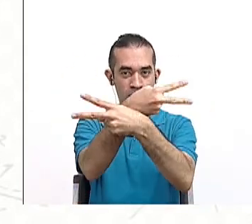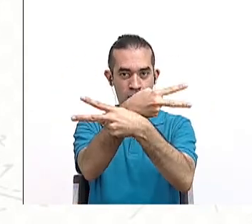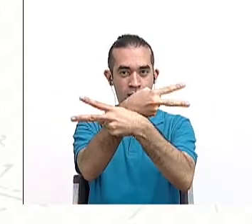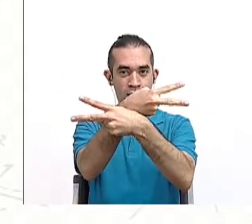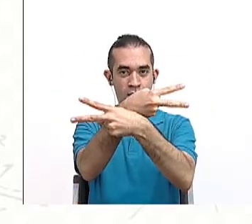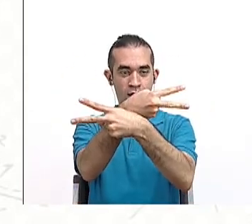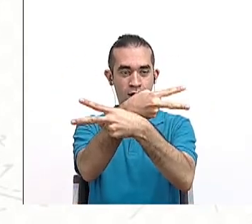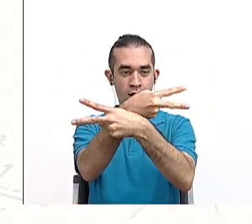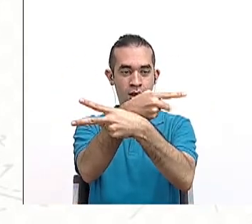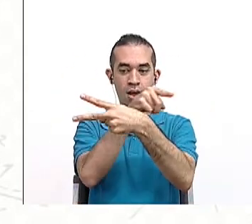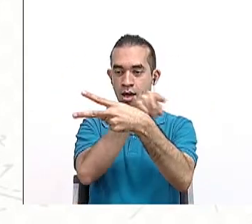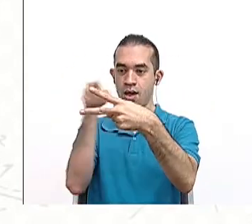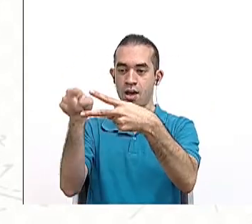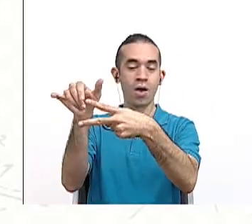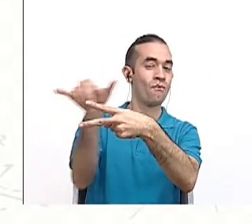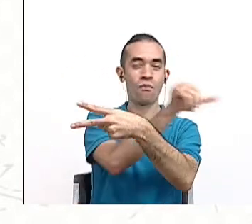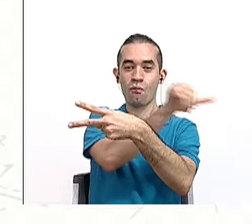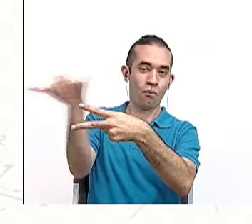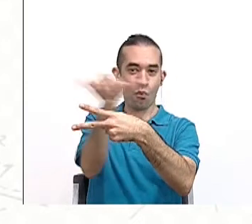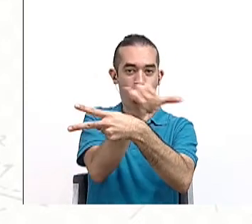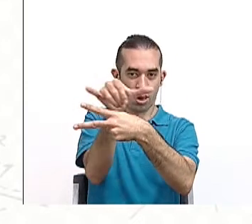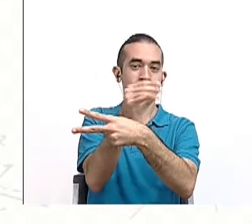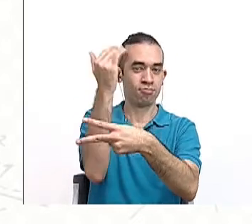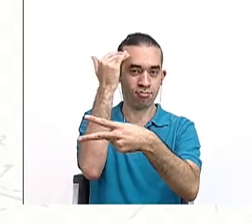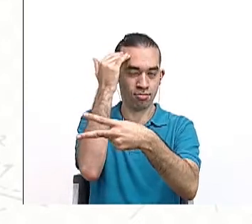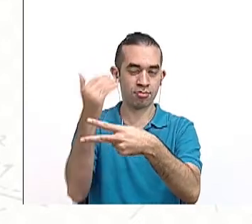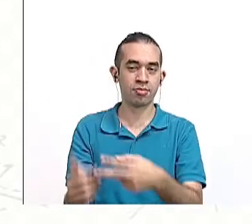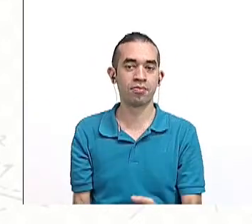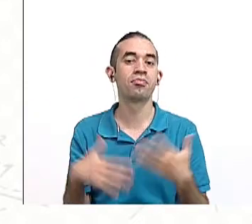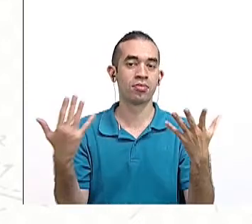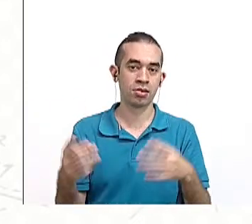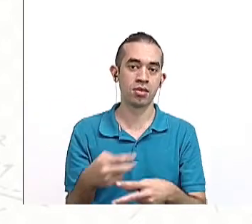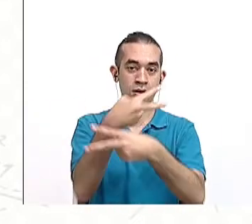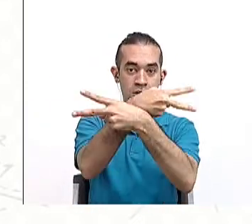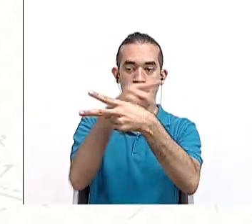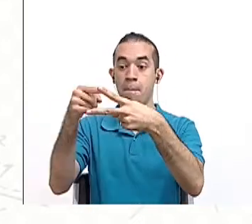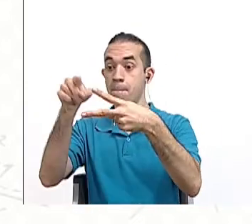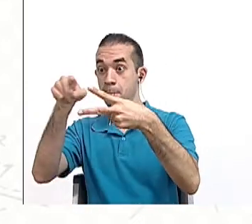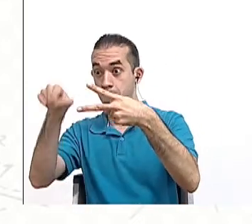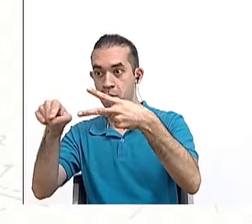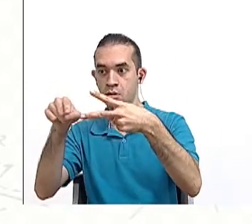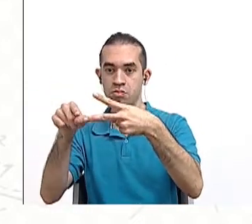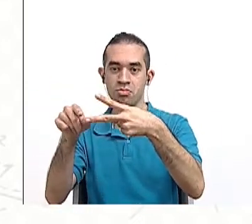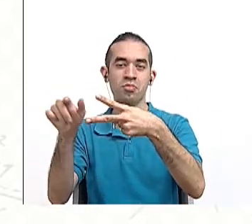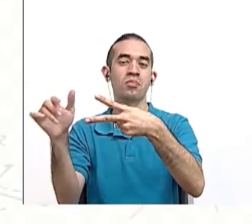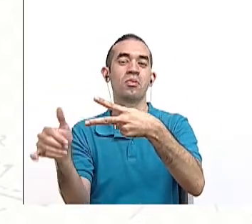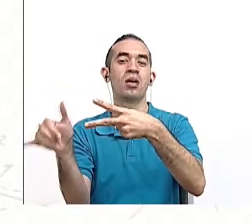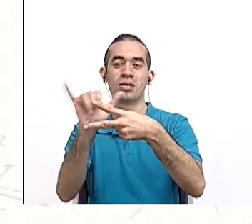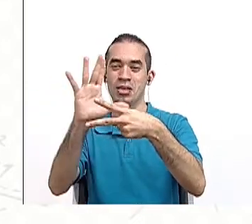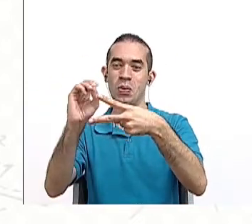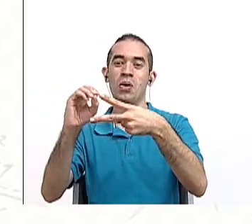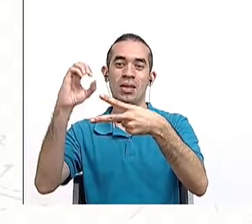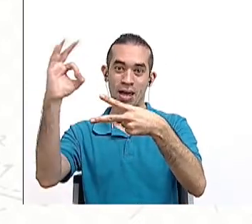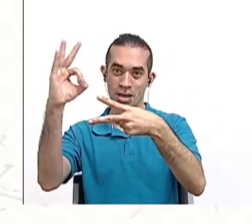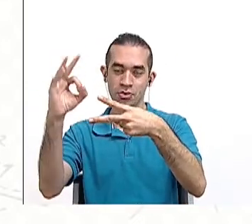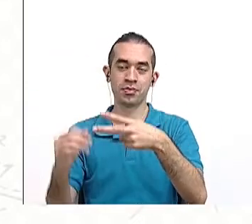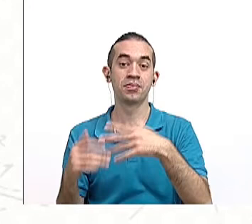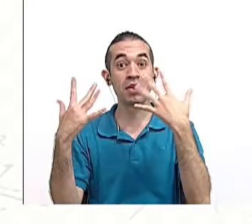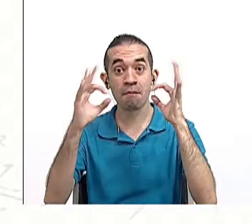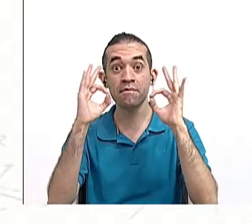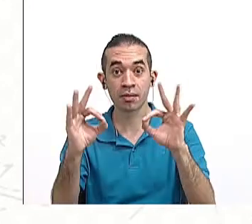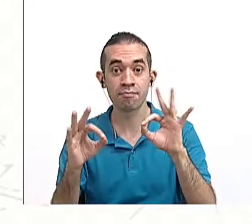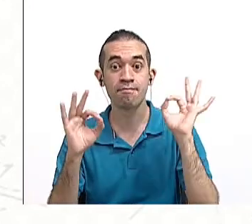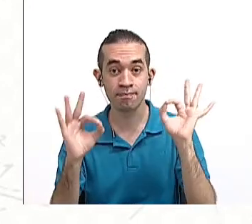ángulos son congruentes por eso tienen la misma medida por eso el valor de 1.050 grados va muy bien